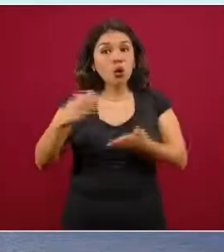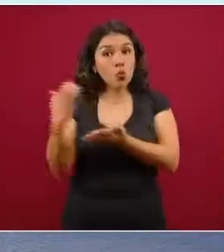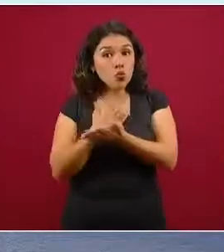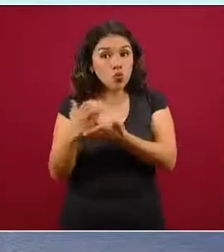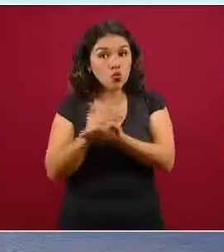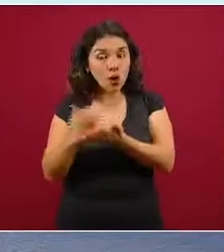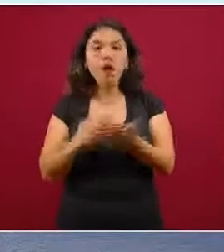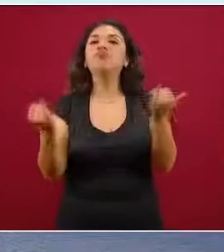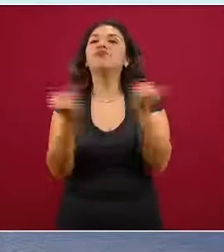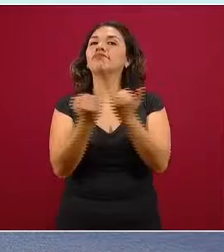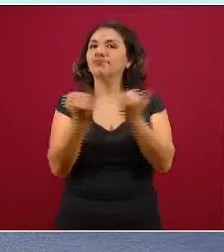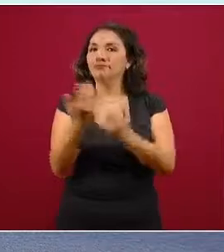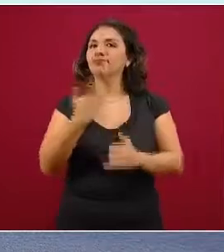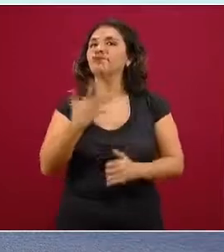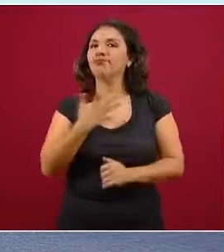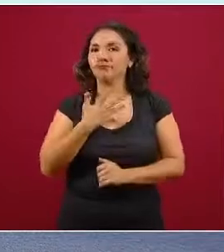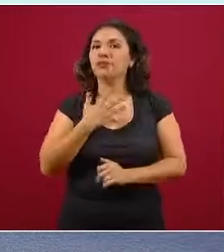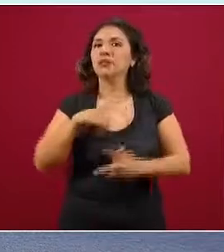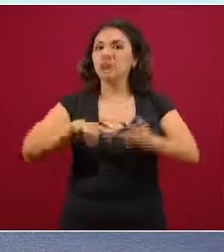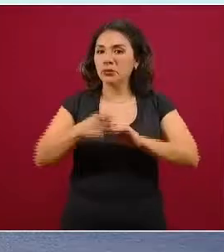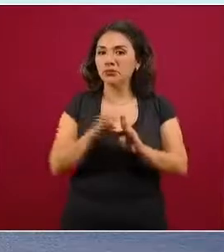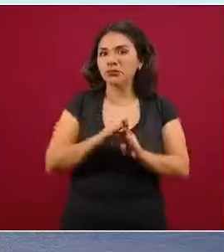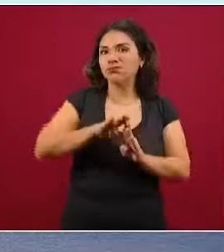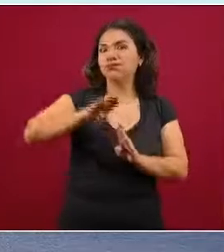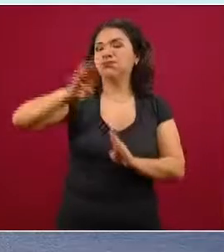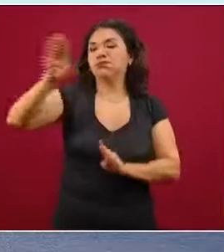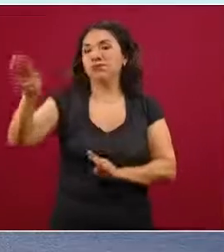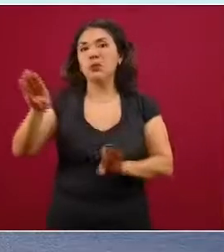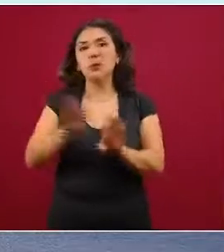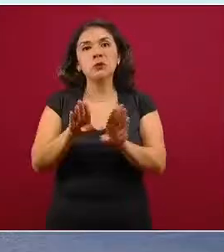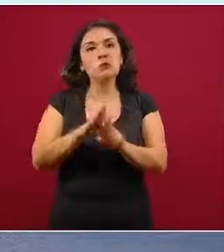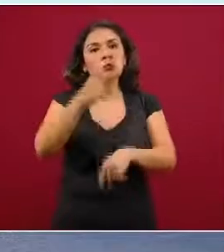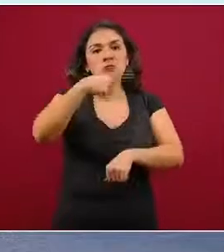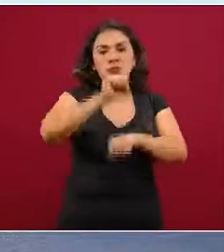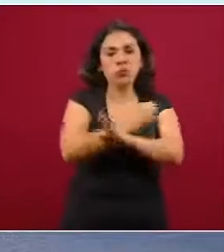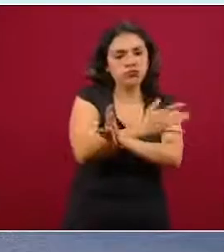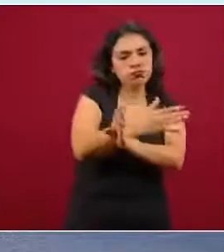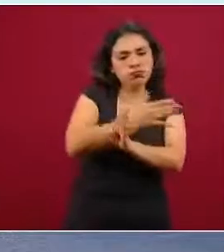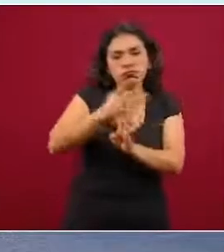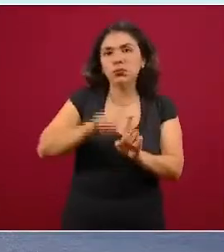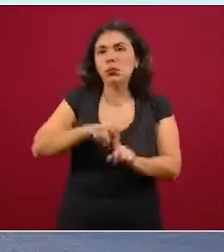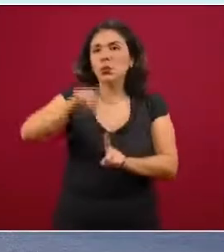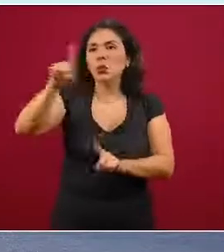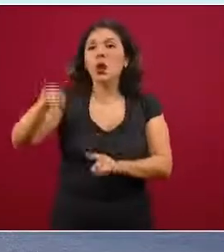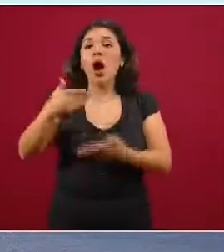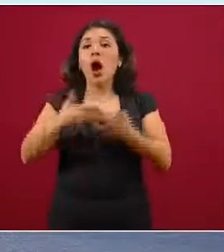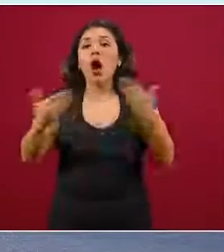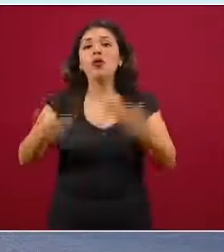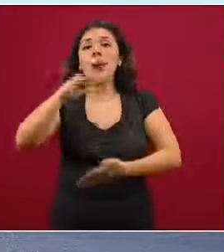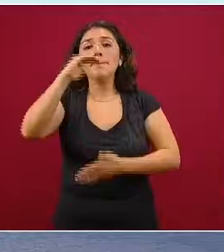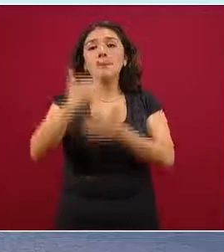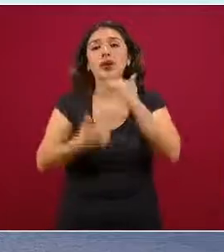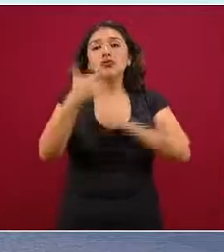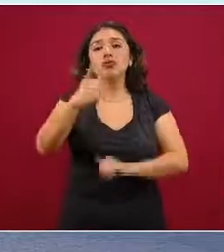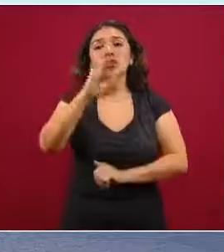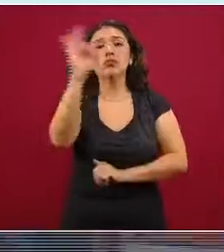también ha tenido una tendencia ascendente prácticamente durante todas las semanas, siendo de un menos 6%